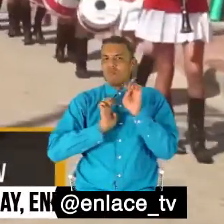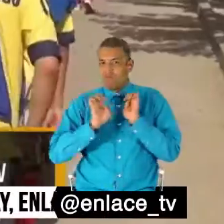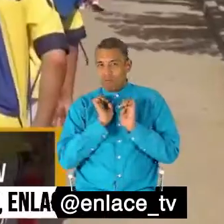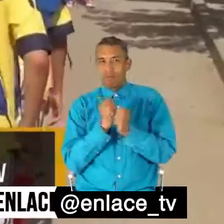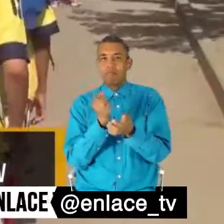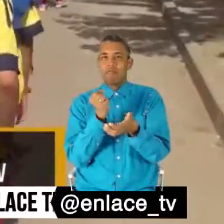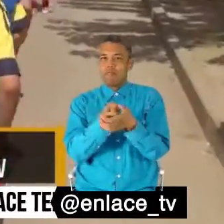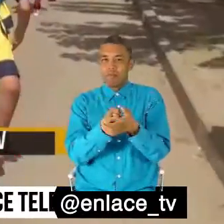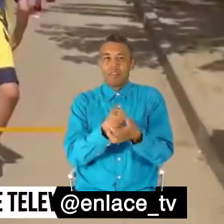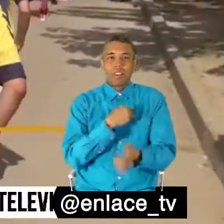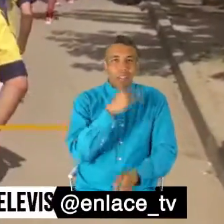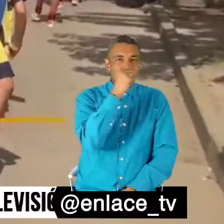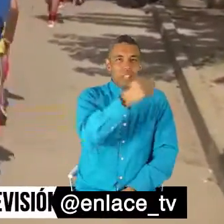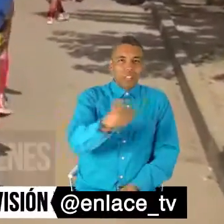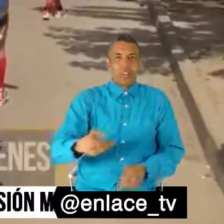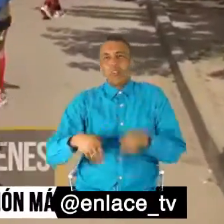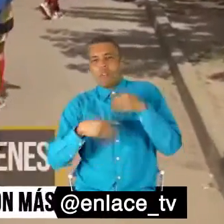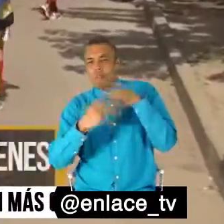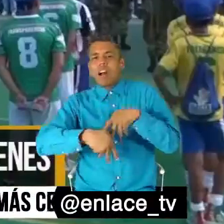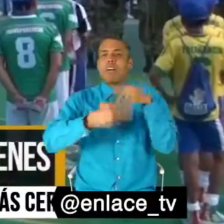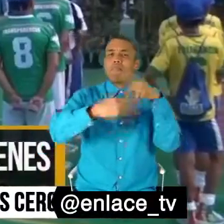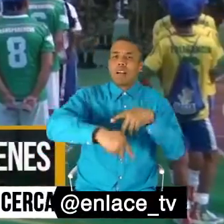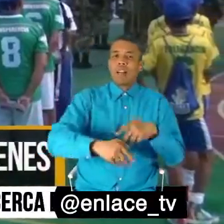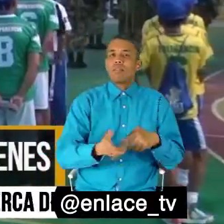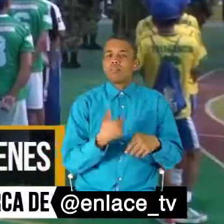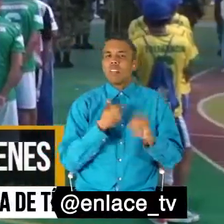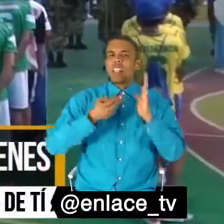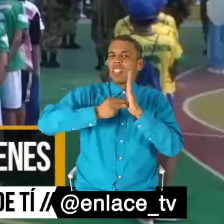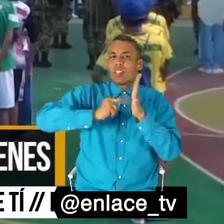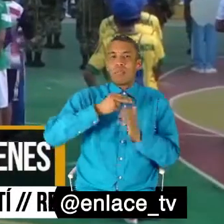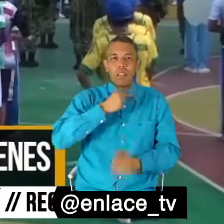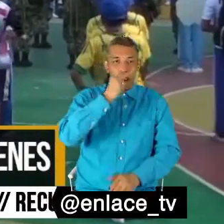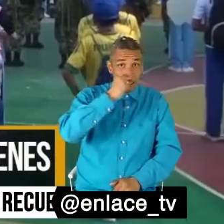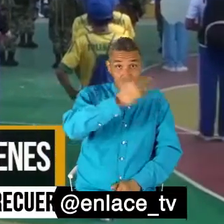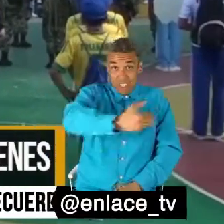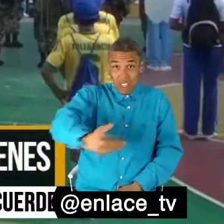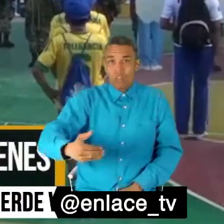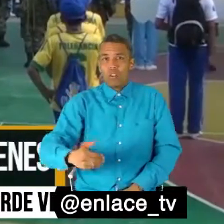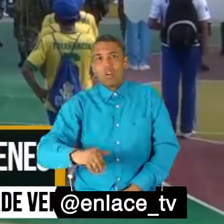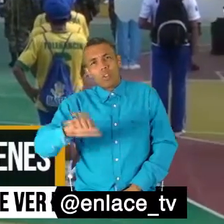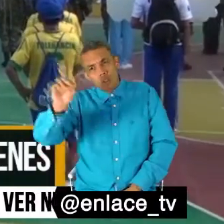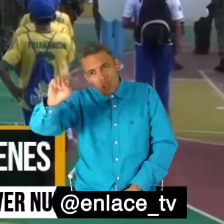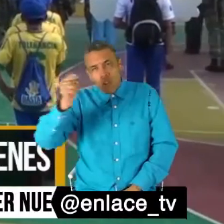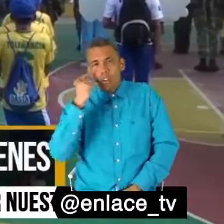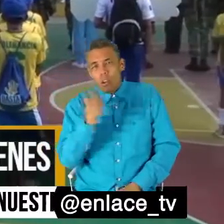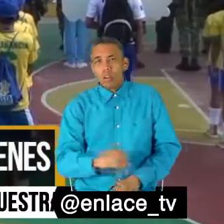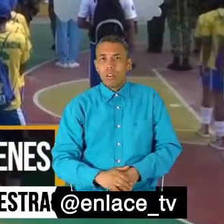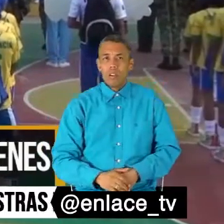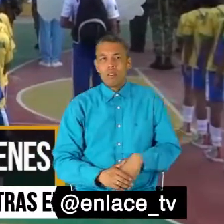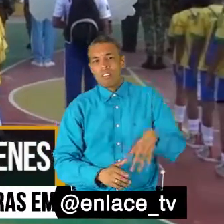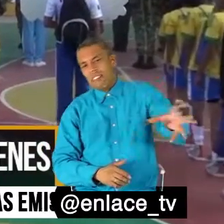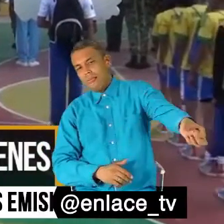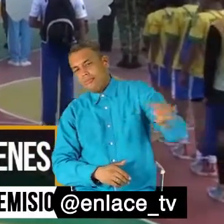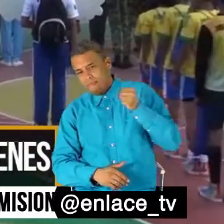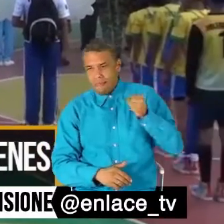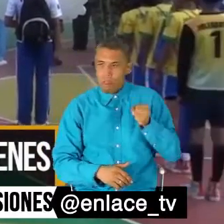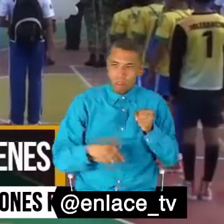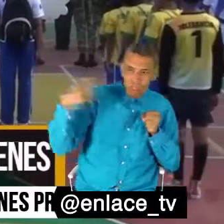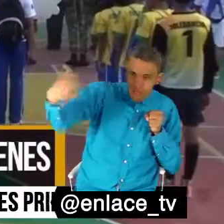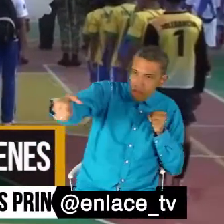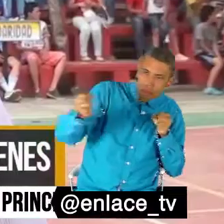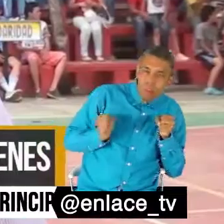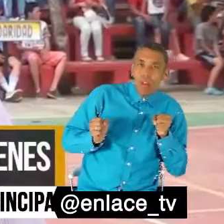campaña Basta, aquí estoy libre y juega por la vida, que le dice a los más pequeños no más al reclutamiento ilícito de niños, niñas y jóvenes en el